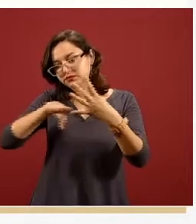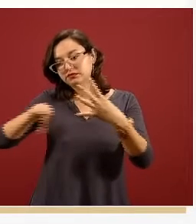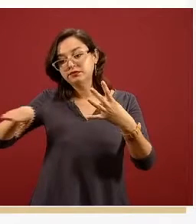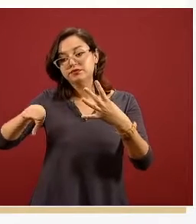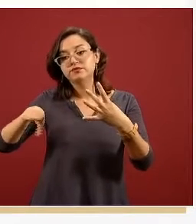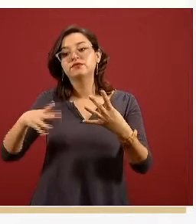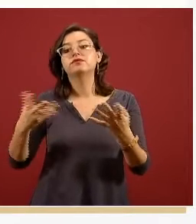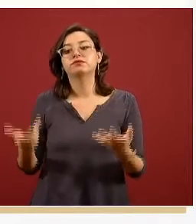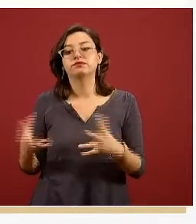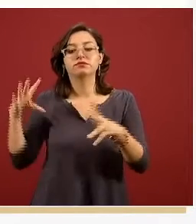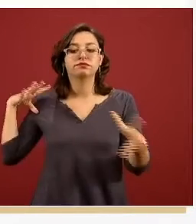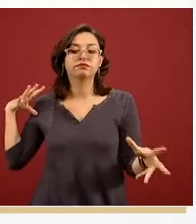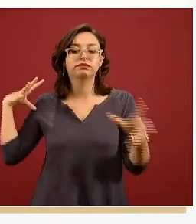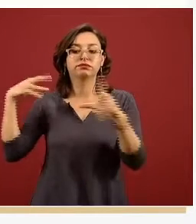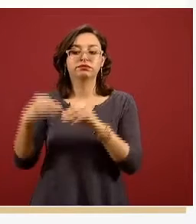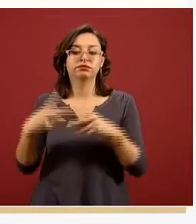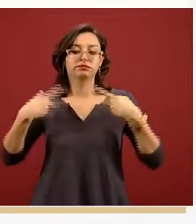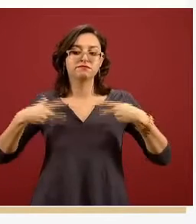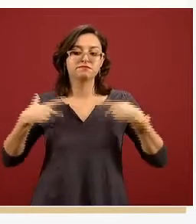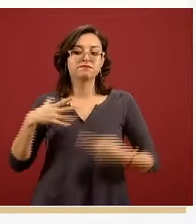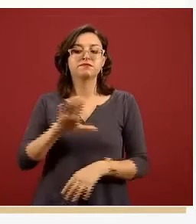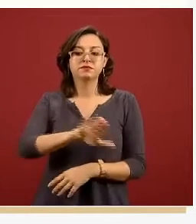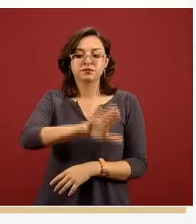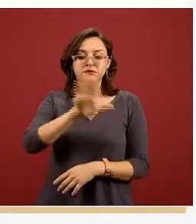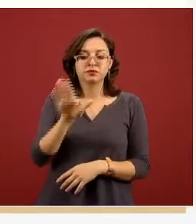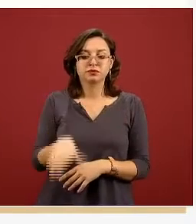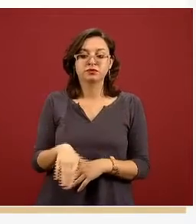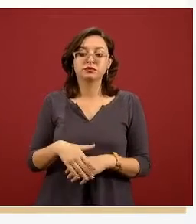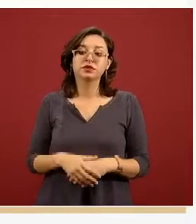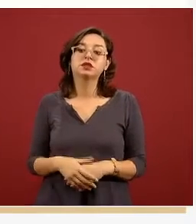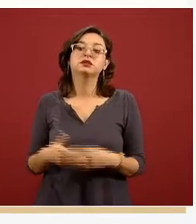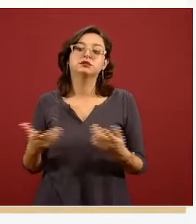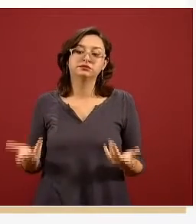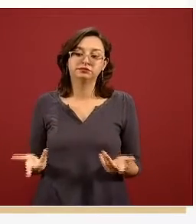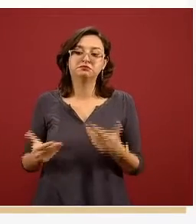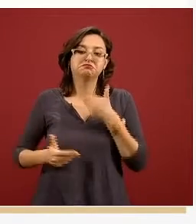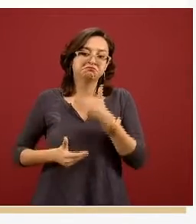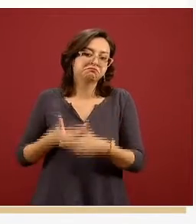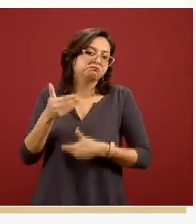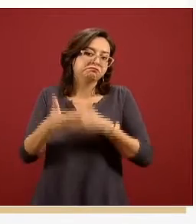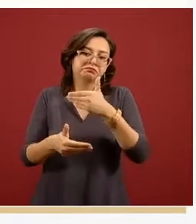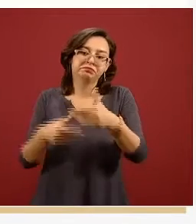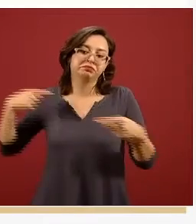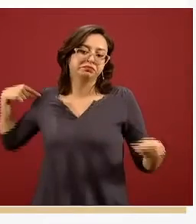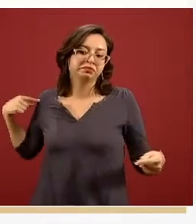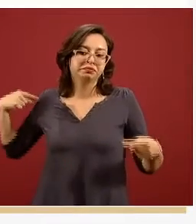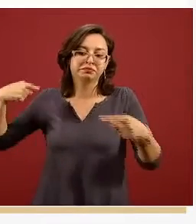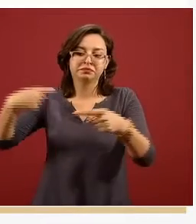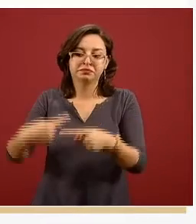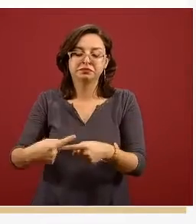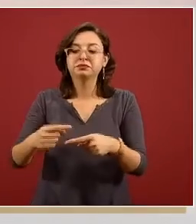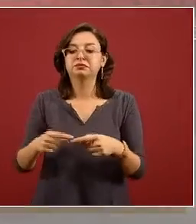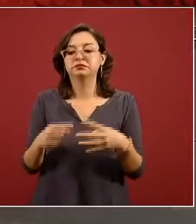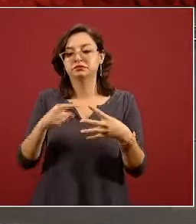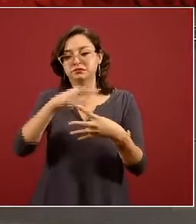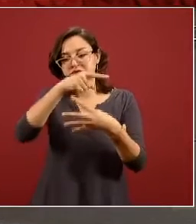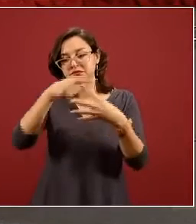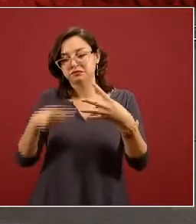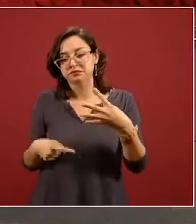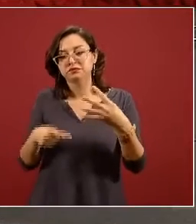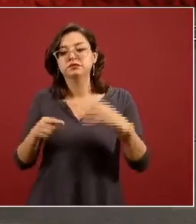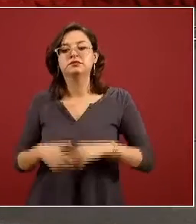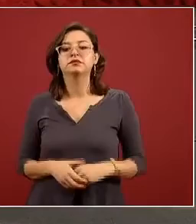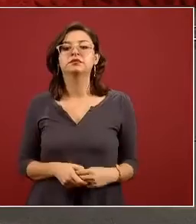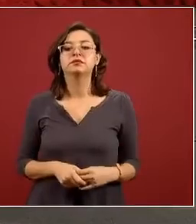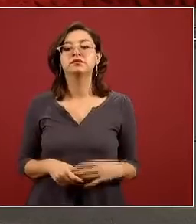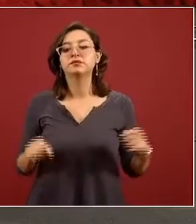es la curva acumulada de defunciones, y es bueno cómo se han estado comportando estas cuatro curvas. La siguiente, por